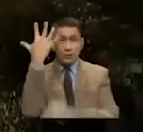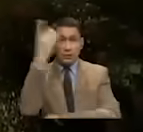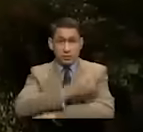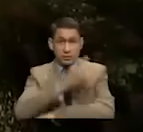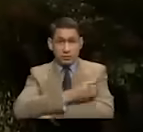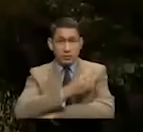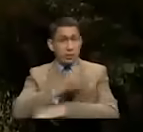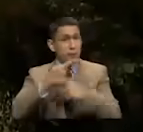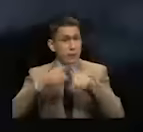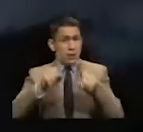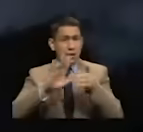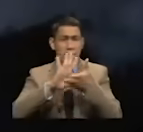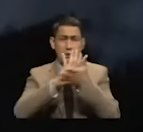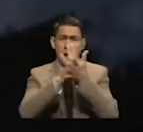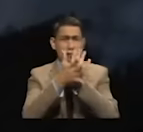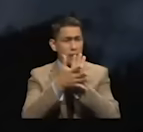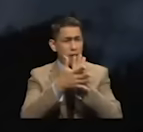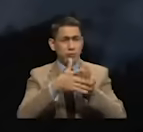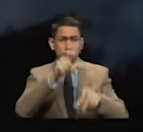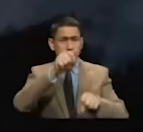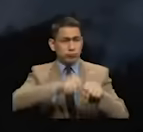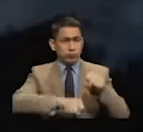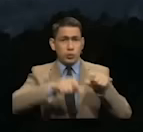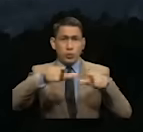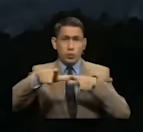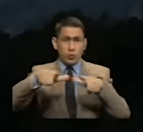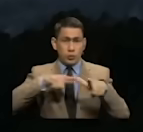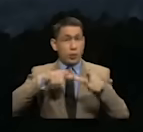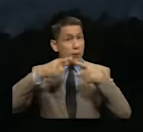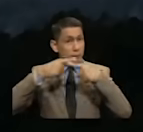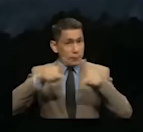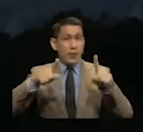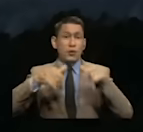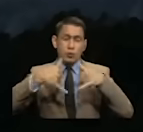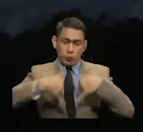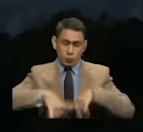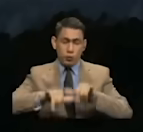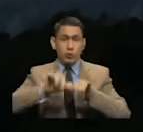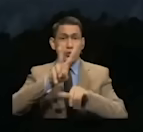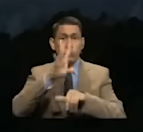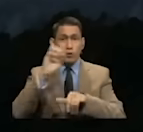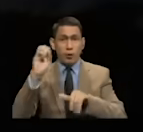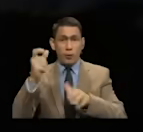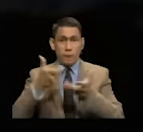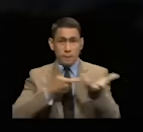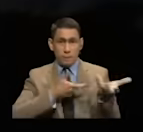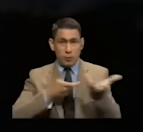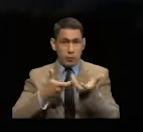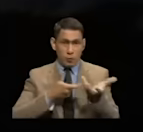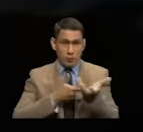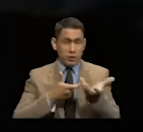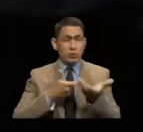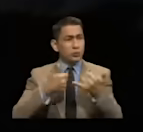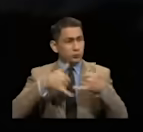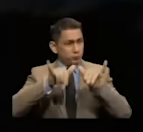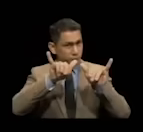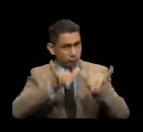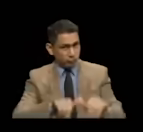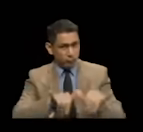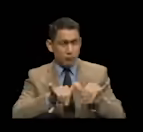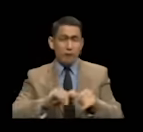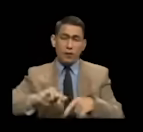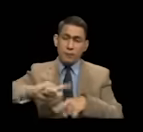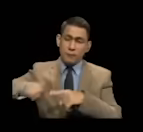aunque no ha afectado a ninguna zona habitada, se está propagando sin control. Unos 200 bomberos intentan extinguirlo ayudados con